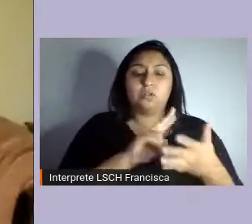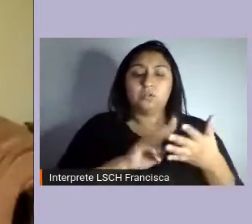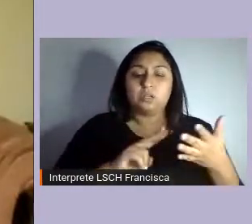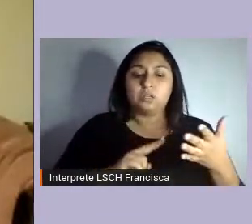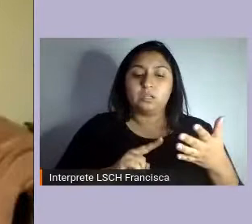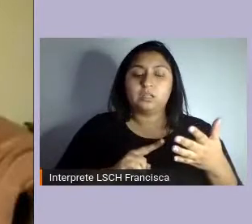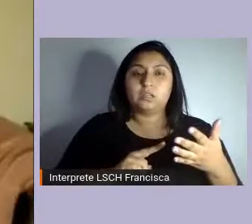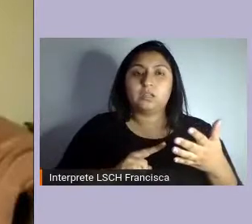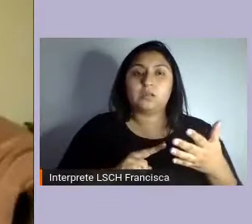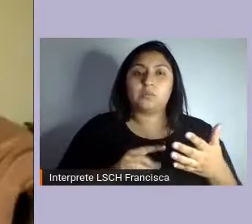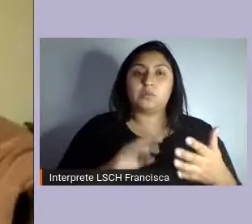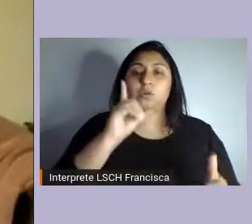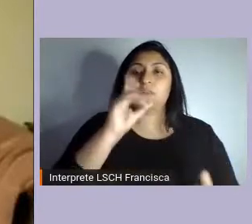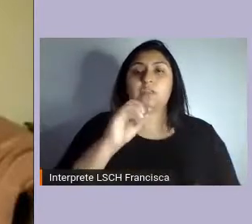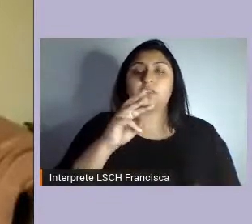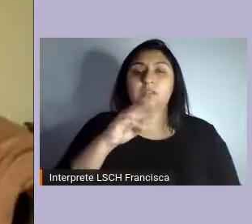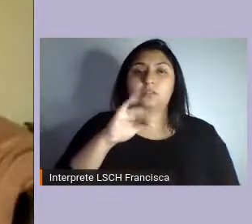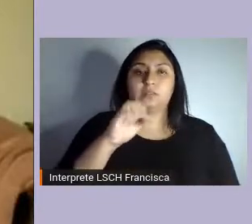más de su poética.